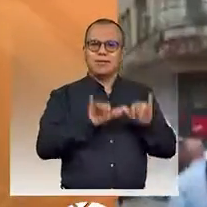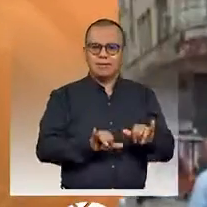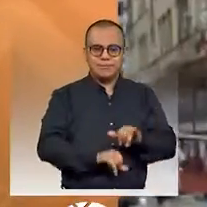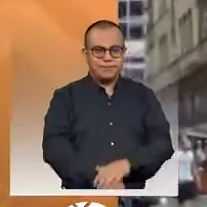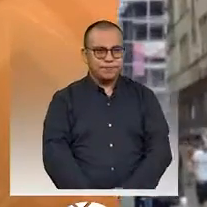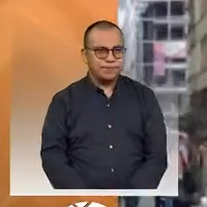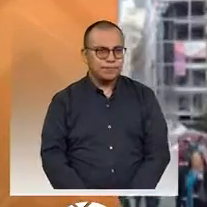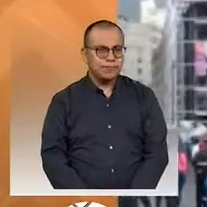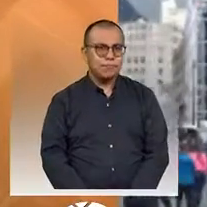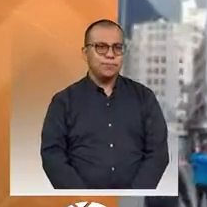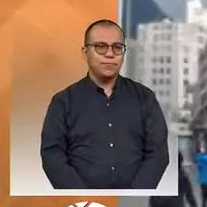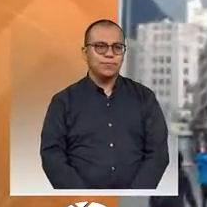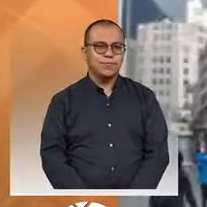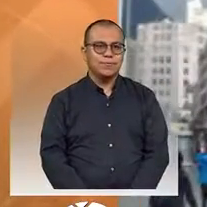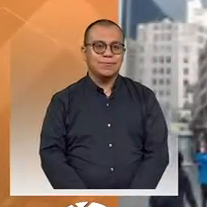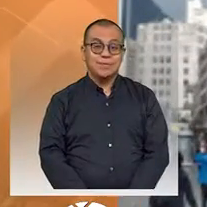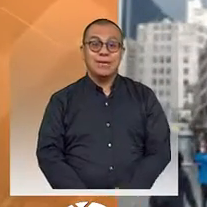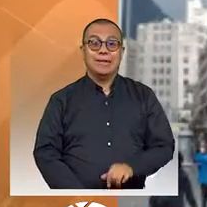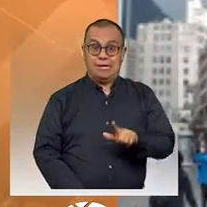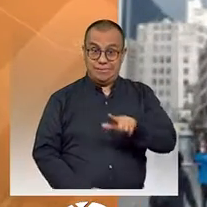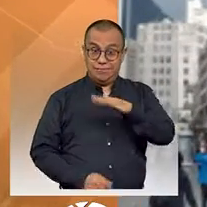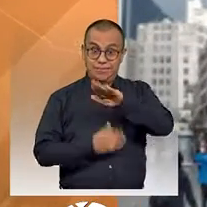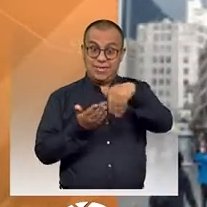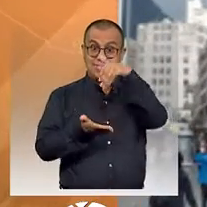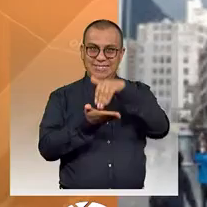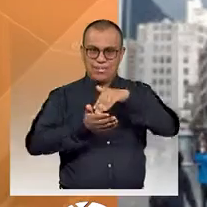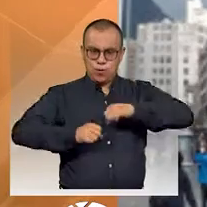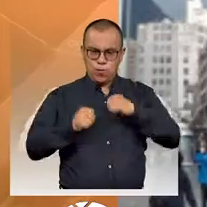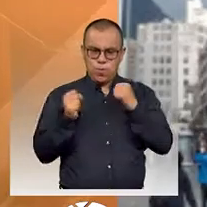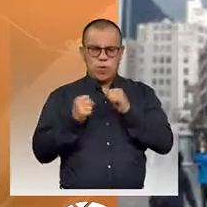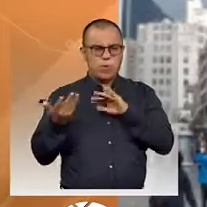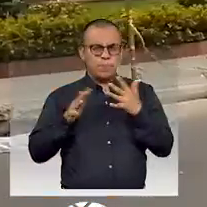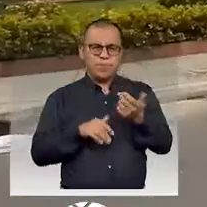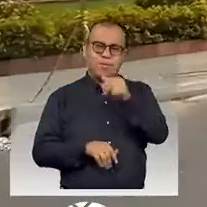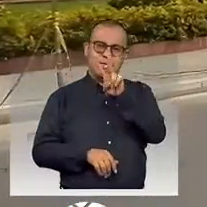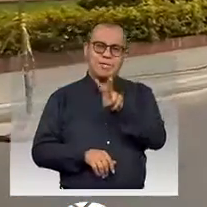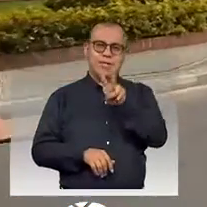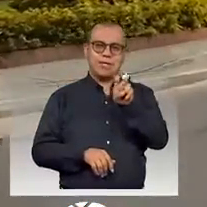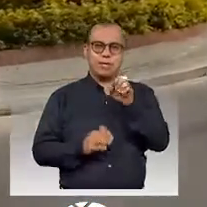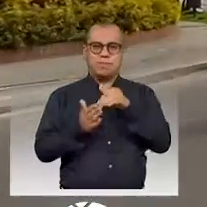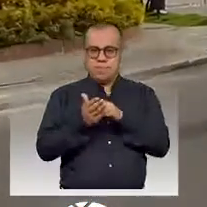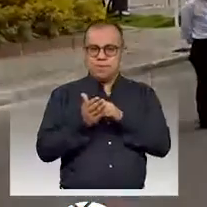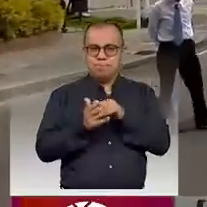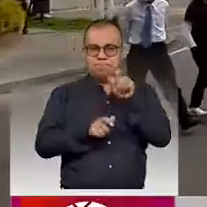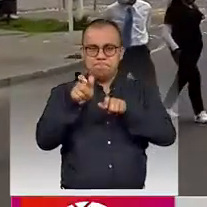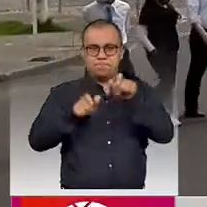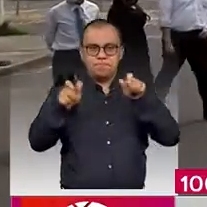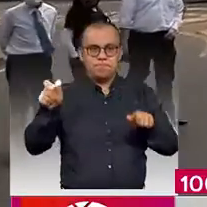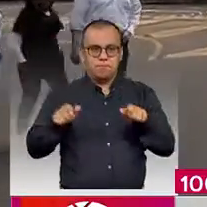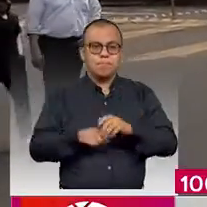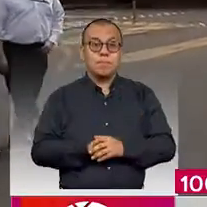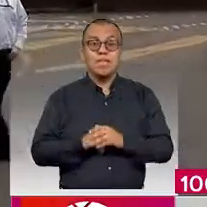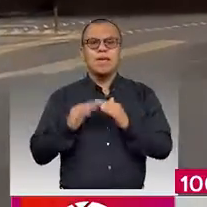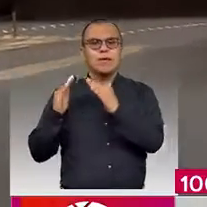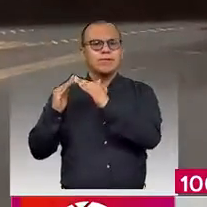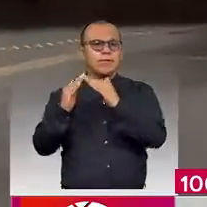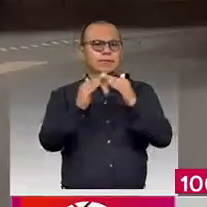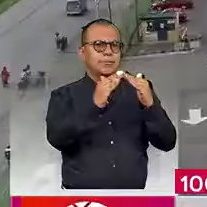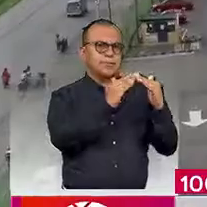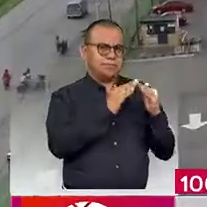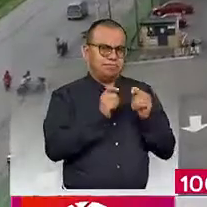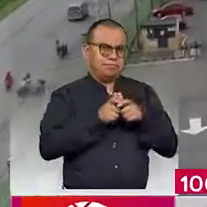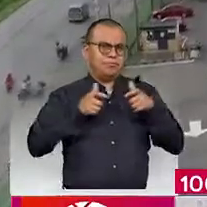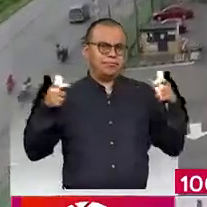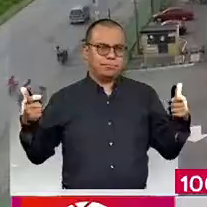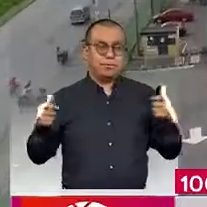La localidad de Los Mártires, ubicada en el centro de Bogotá, tiene cerca de 72.000 habitantes y unos 36.000 hogares. También la